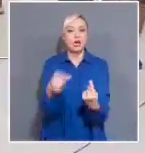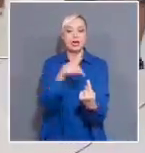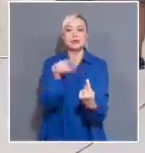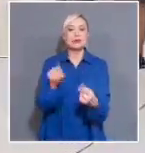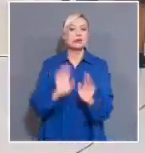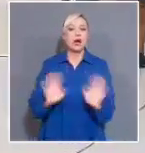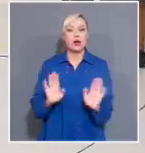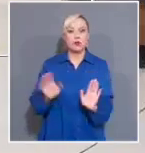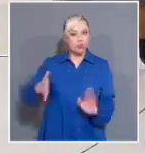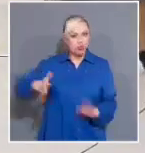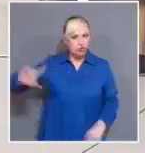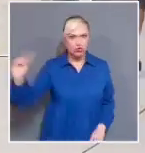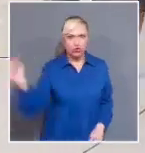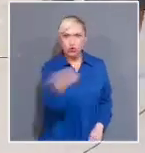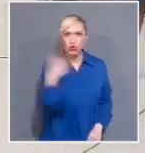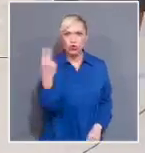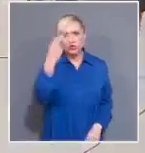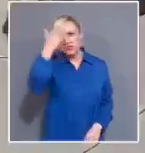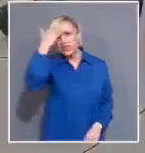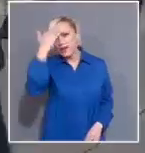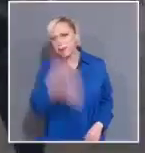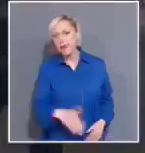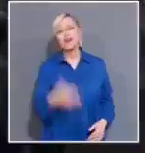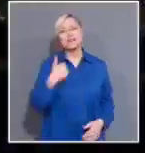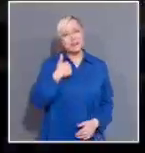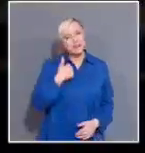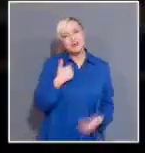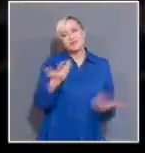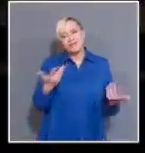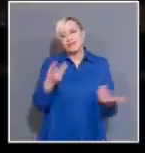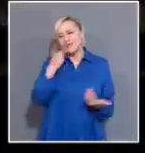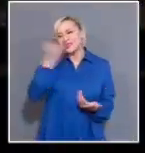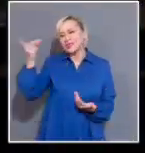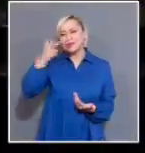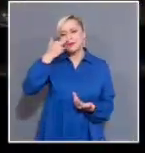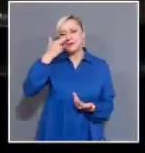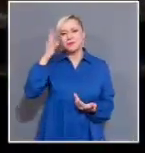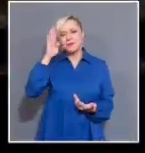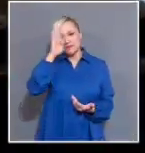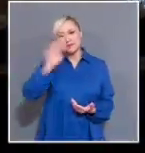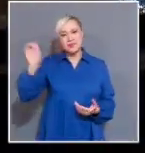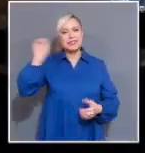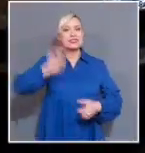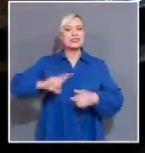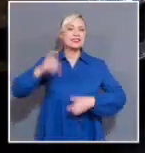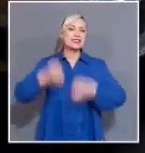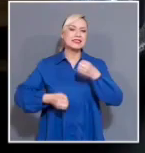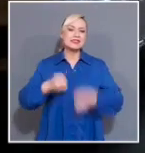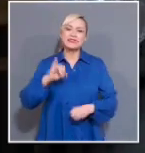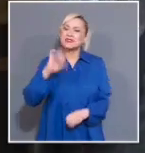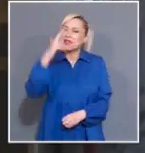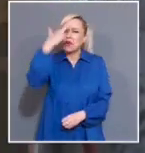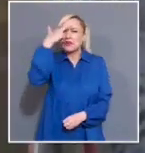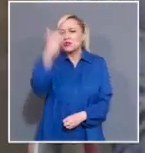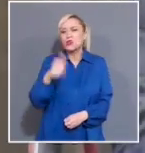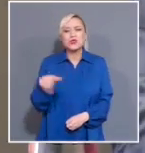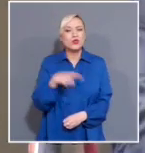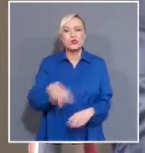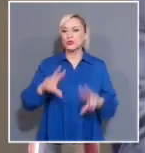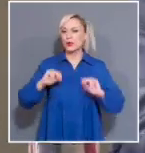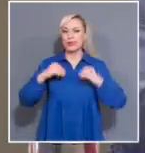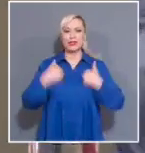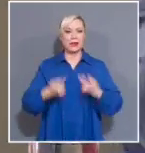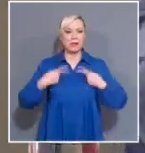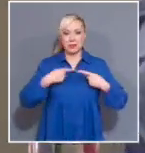de que no vive en una sociedad justa porque no conoce y a veces no comprende la resolución es jurídicas que se toman